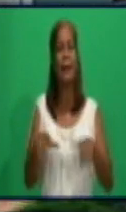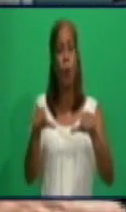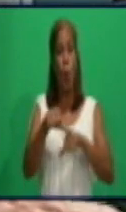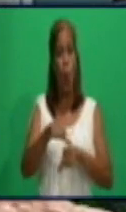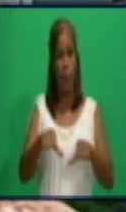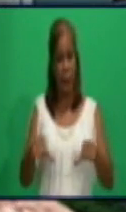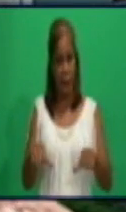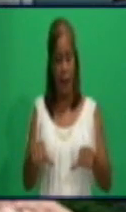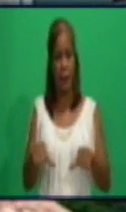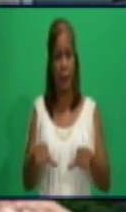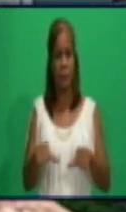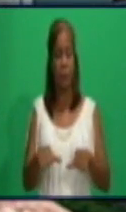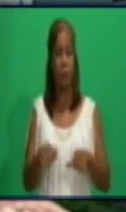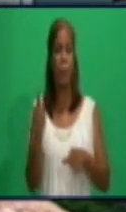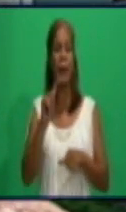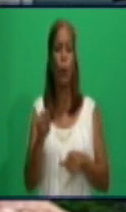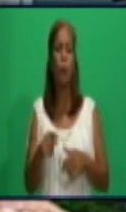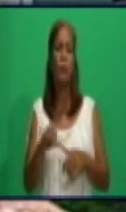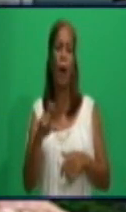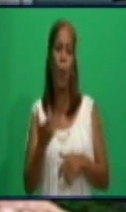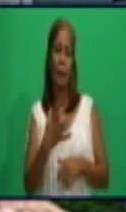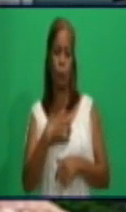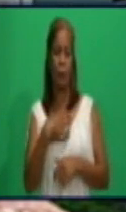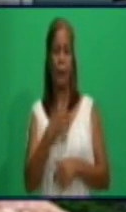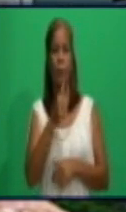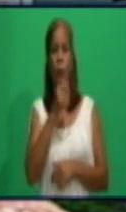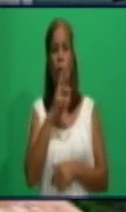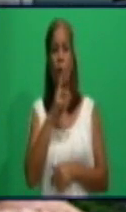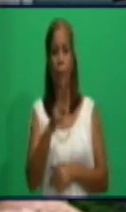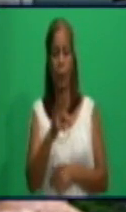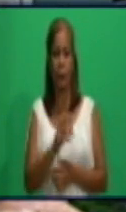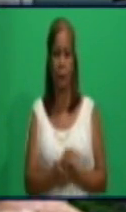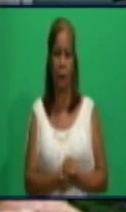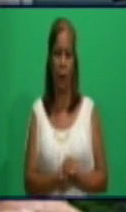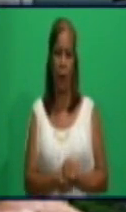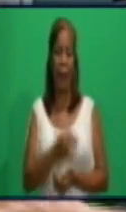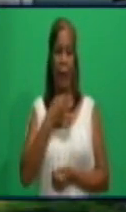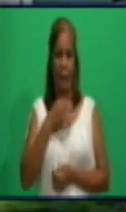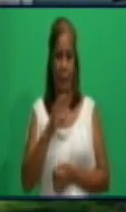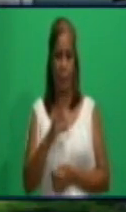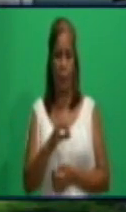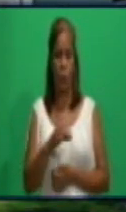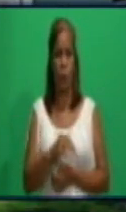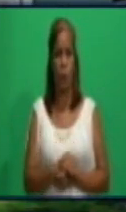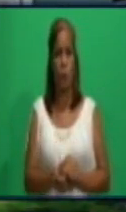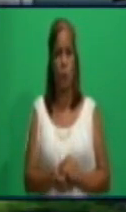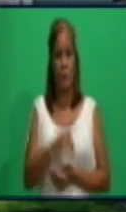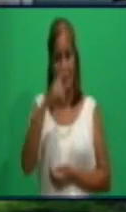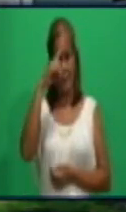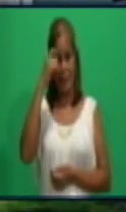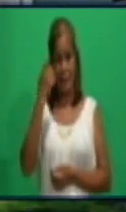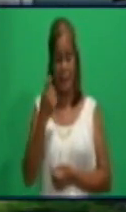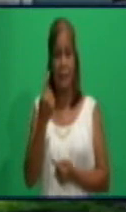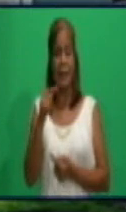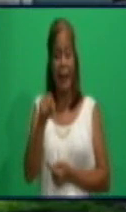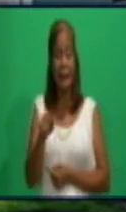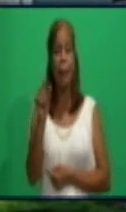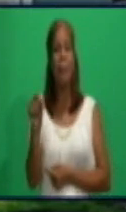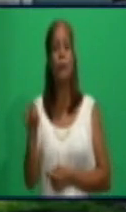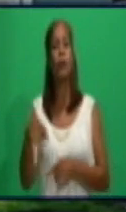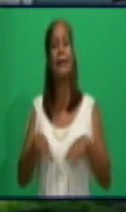casos puntuales que sí, de ser necesario una intervención quirúrgica, se le hace. ¿A dónde deben dirigirse estas personas